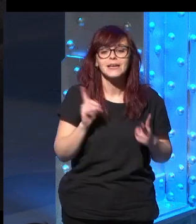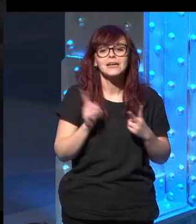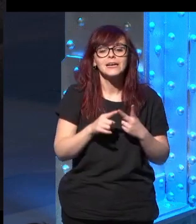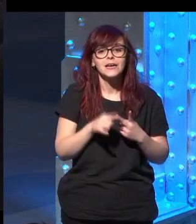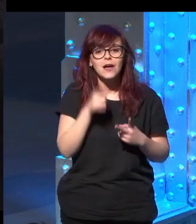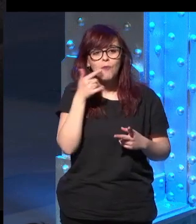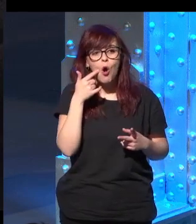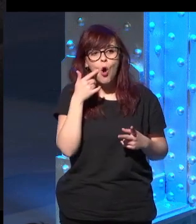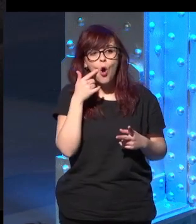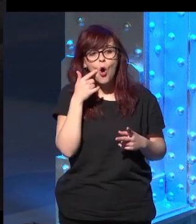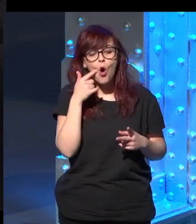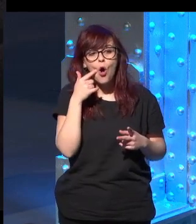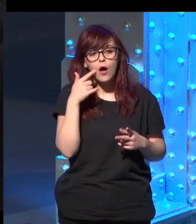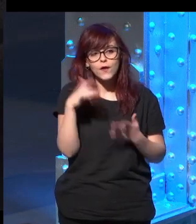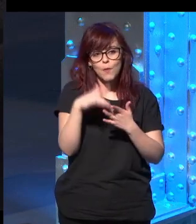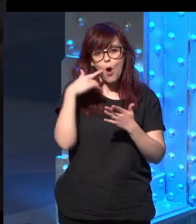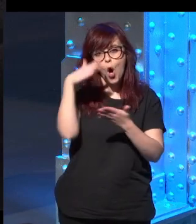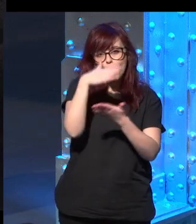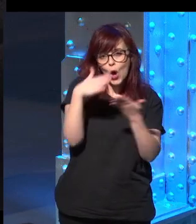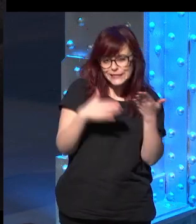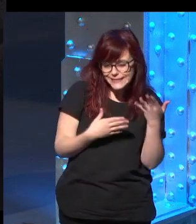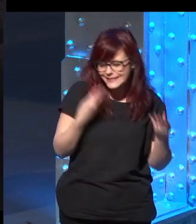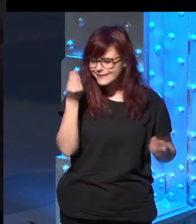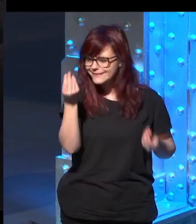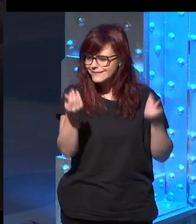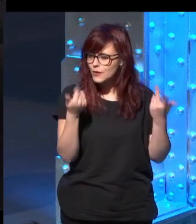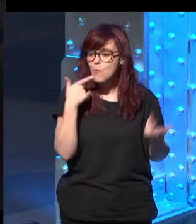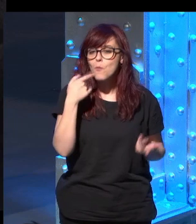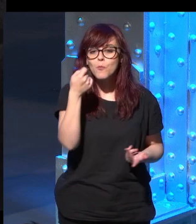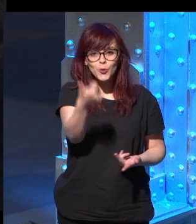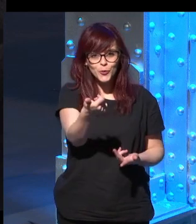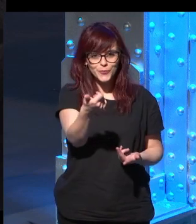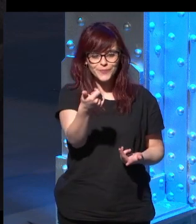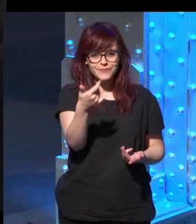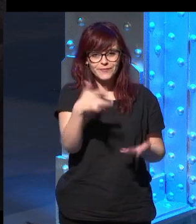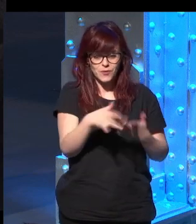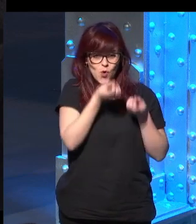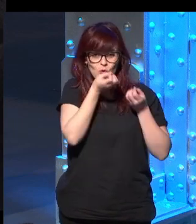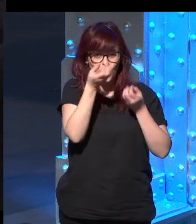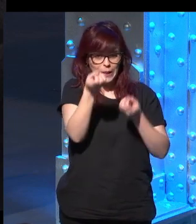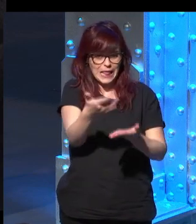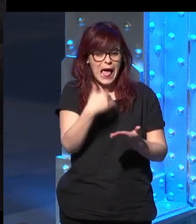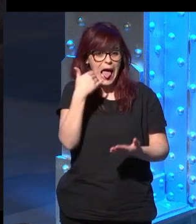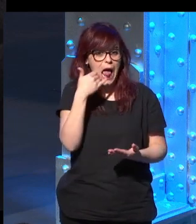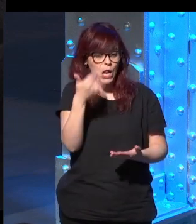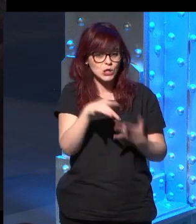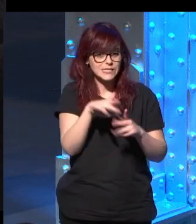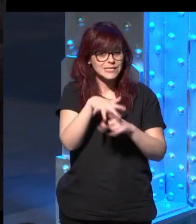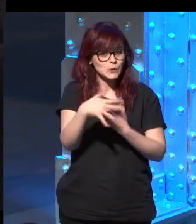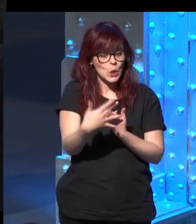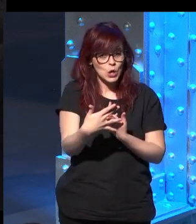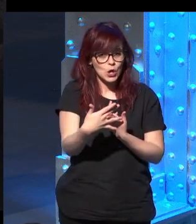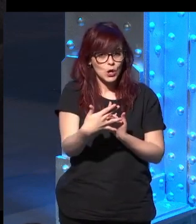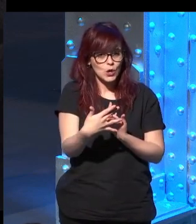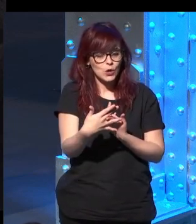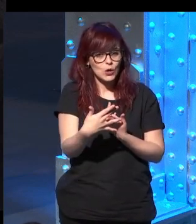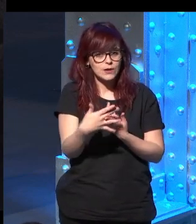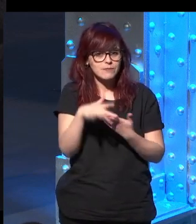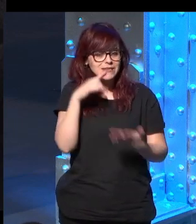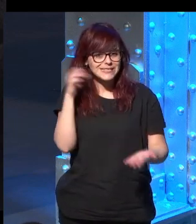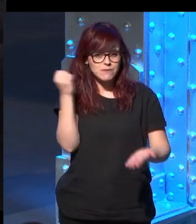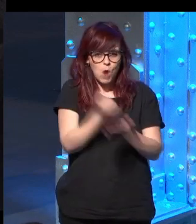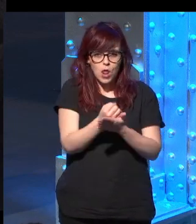La que tiene un poco más de poesía y que, bueno, pues puede dar pie a contaros algo más, es que es una foto muy simbólica